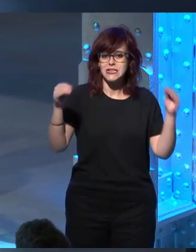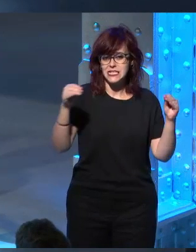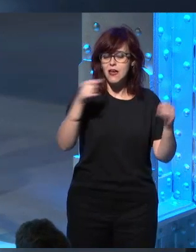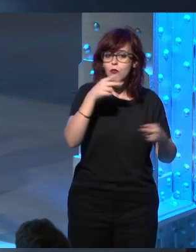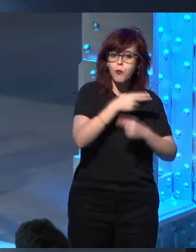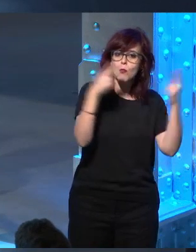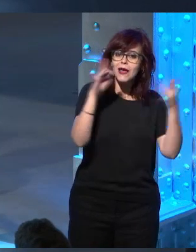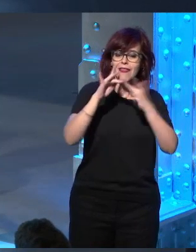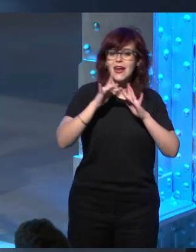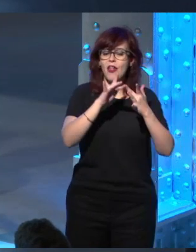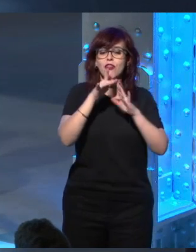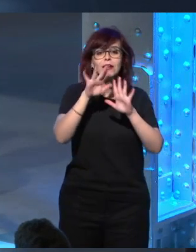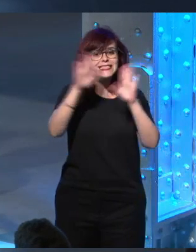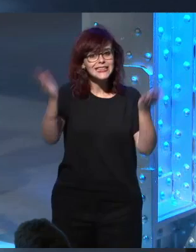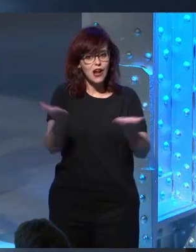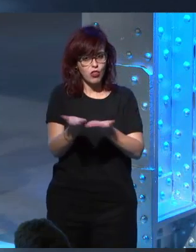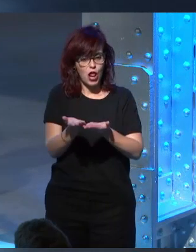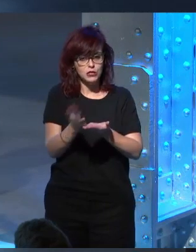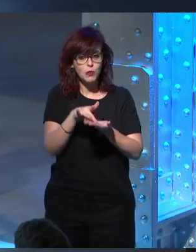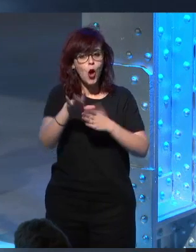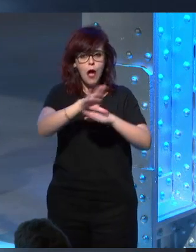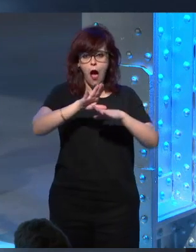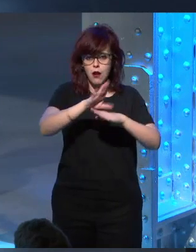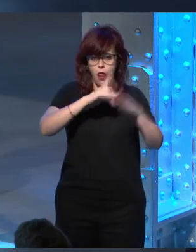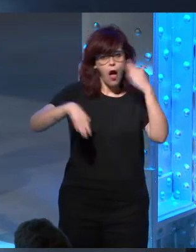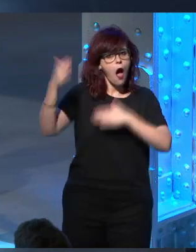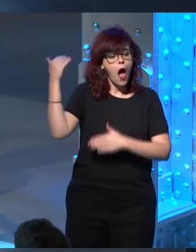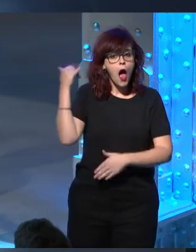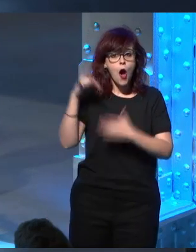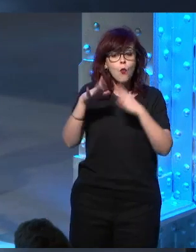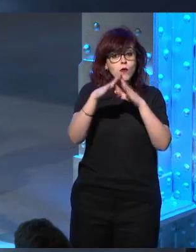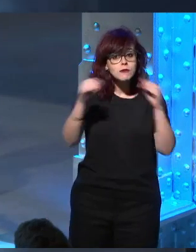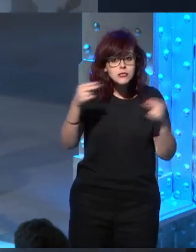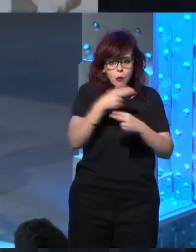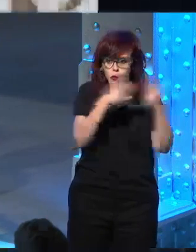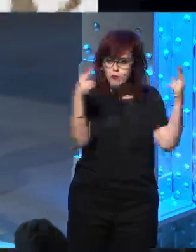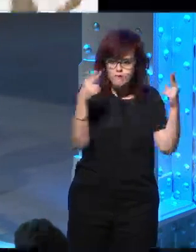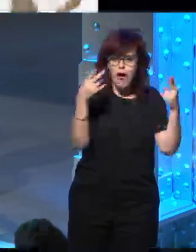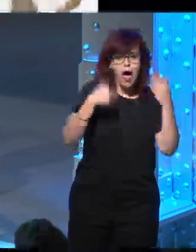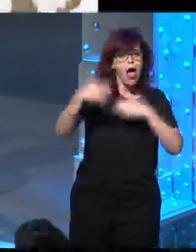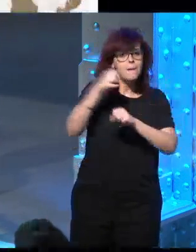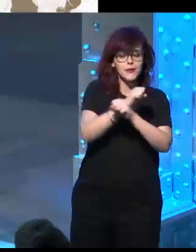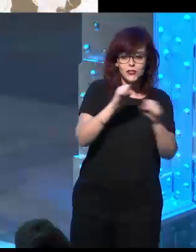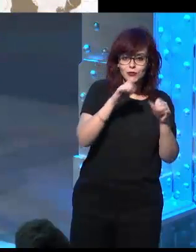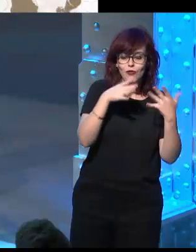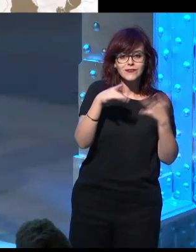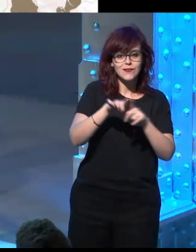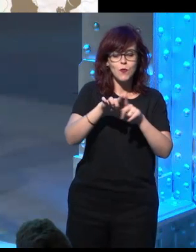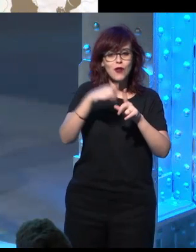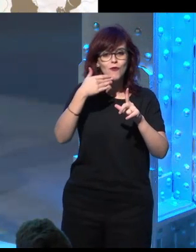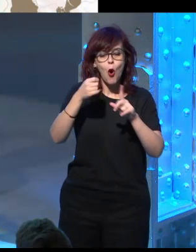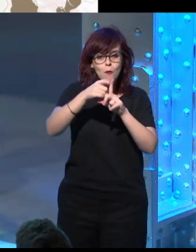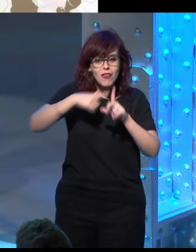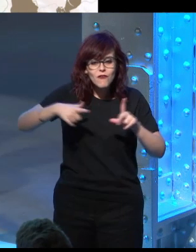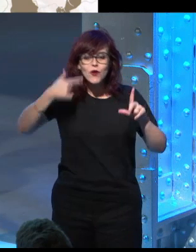relaciones internacionales. Y esto es importante porque antes era una carrera que no se podía estudiar en una universidad pública. Se definen como una plataforma de